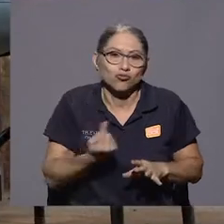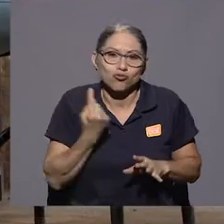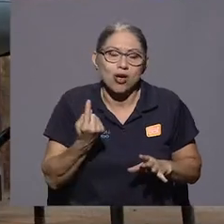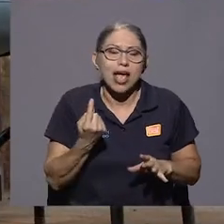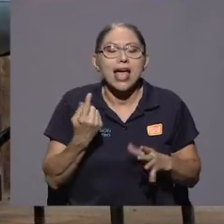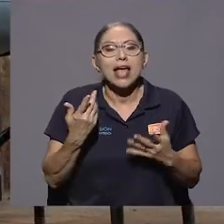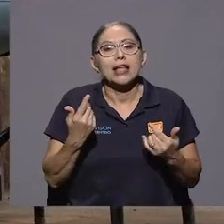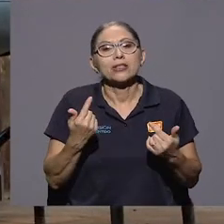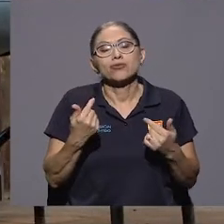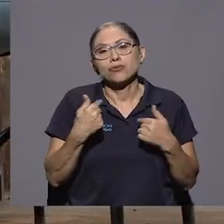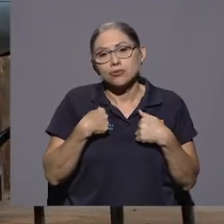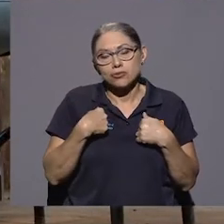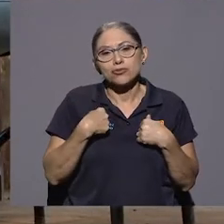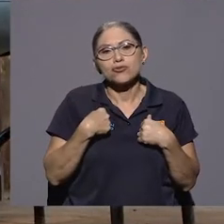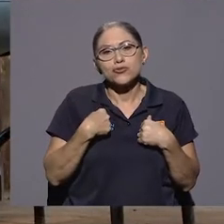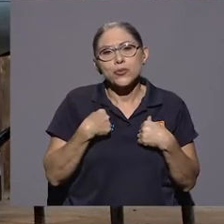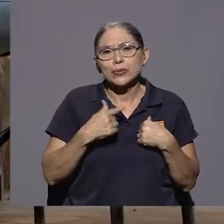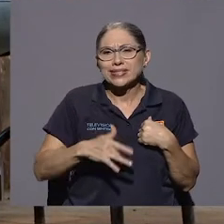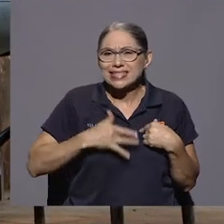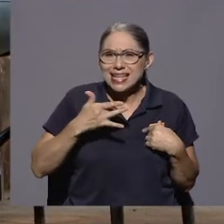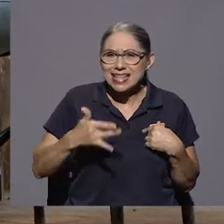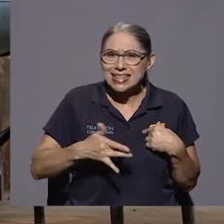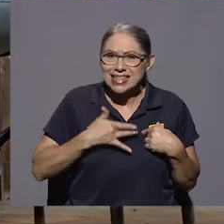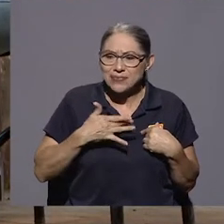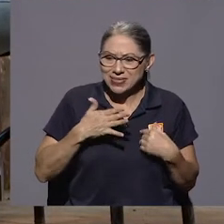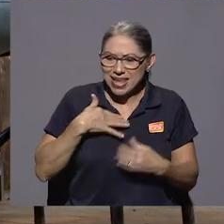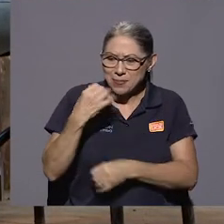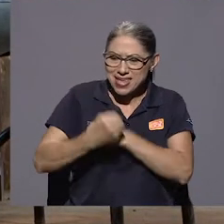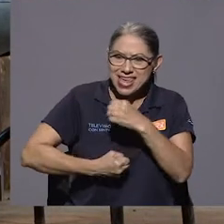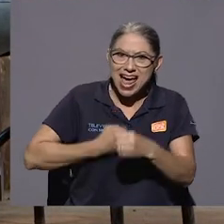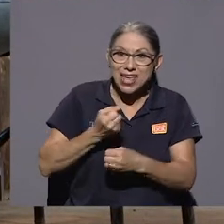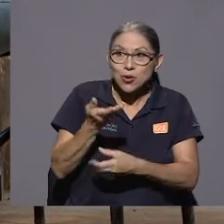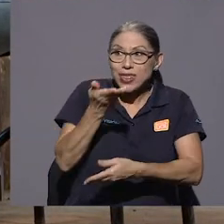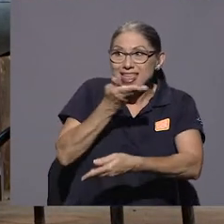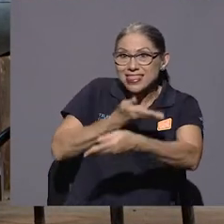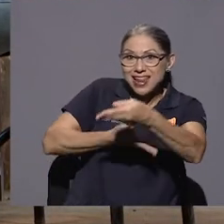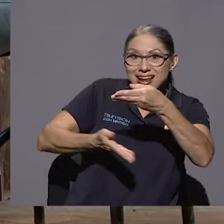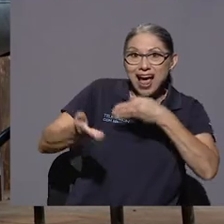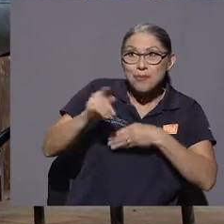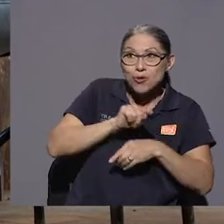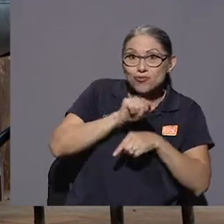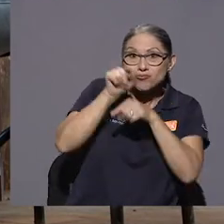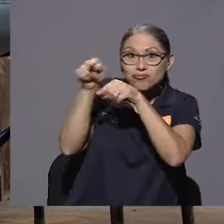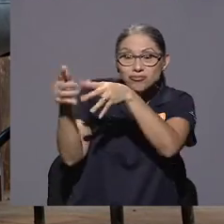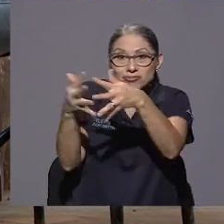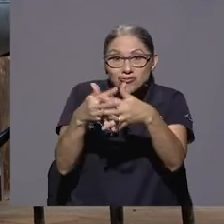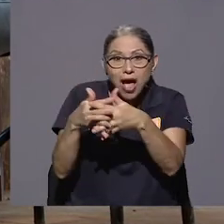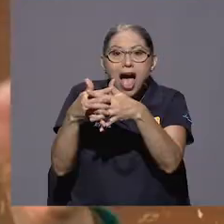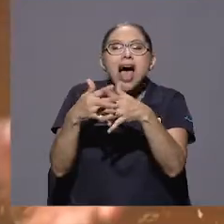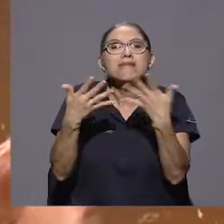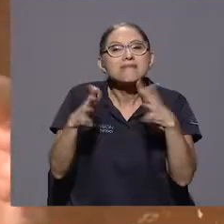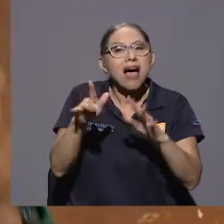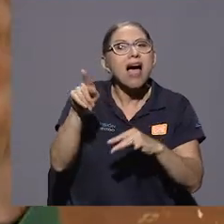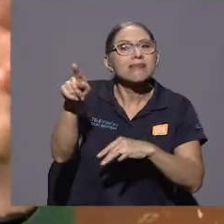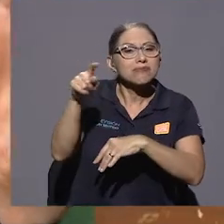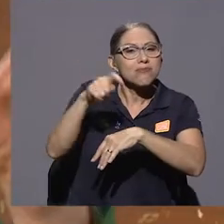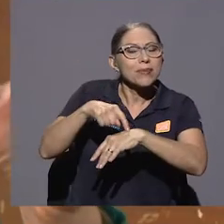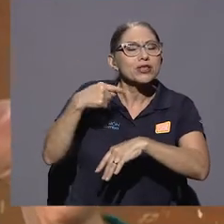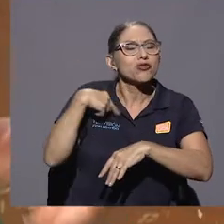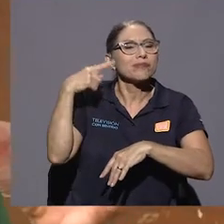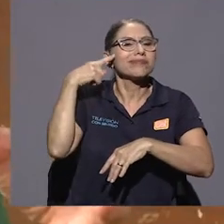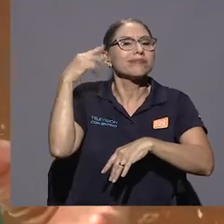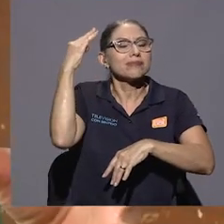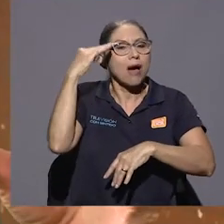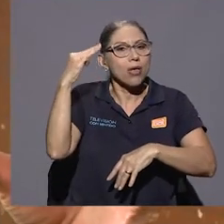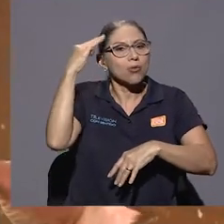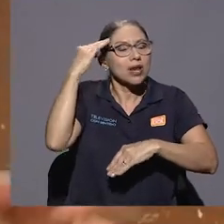Y entonces yo sentí que mi año de intercambio me iba a permitir a mí desarrollar con madurez el